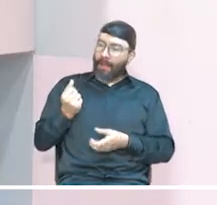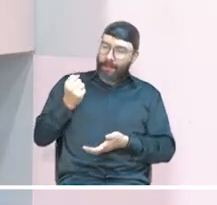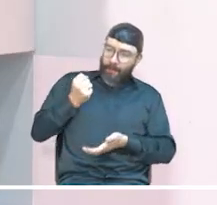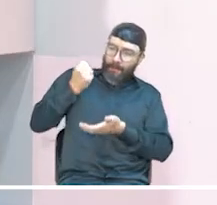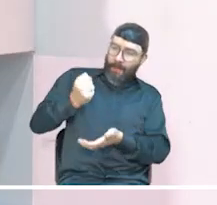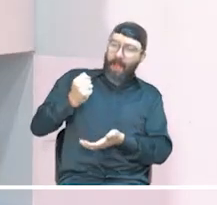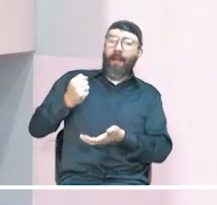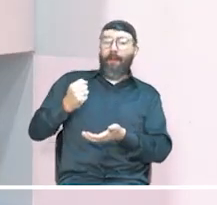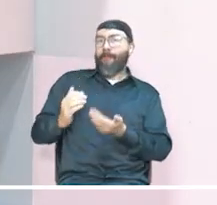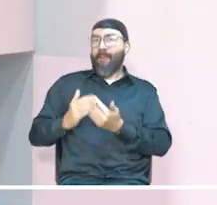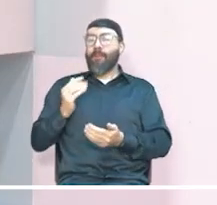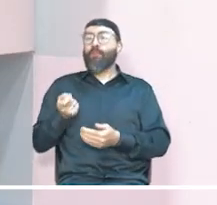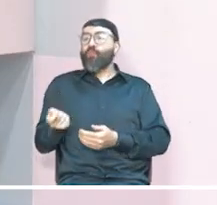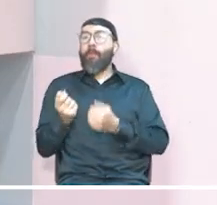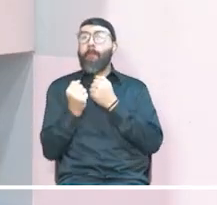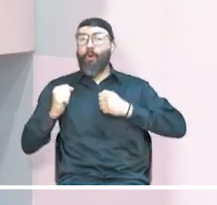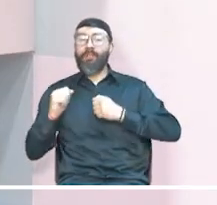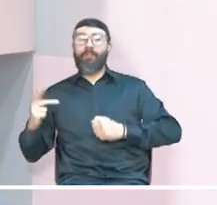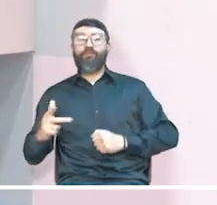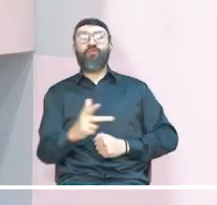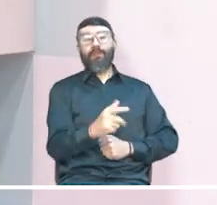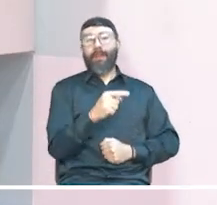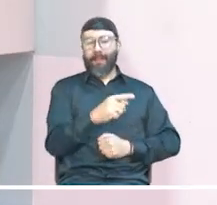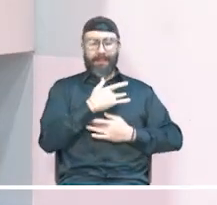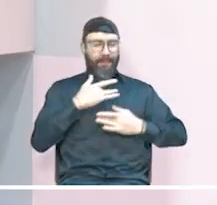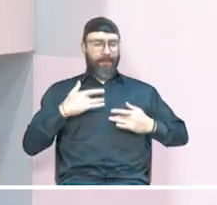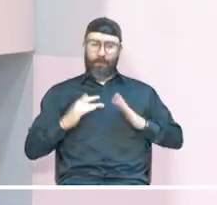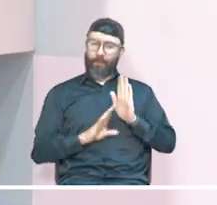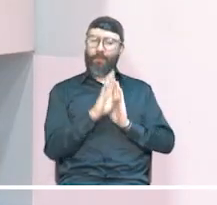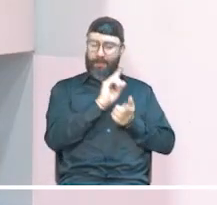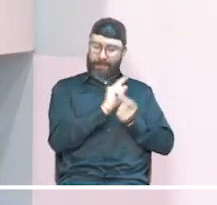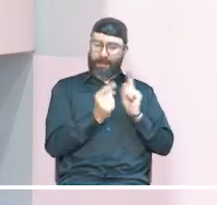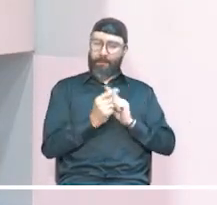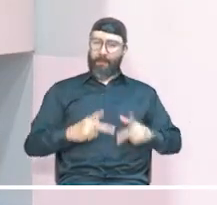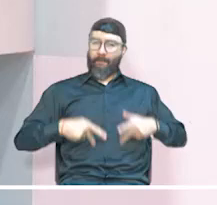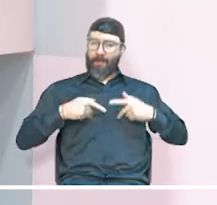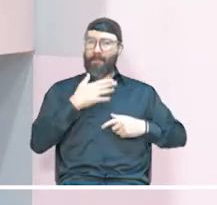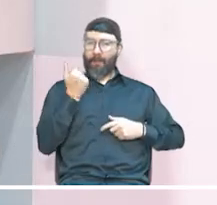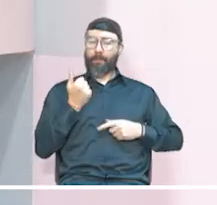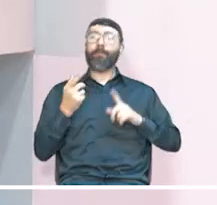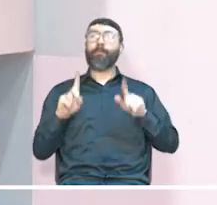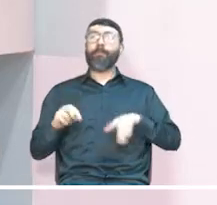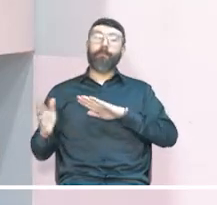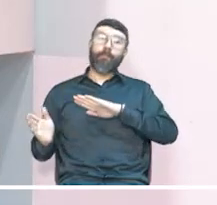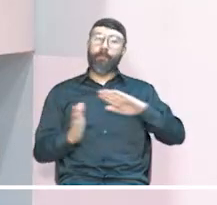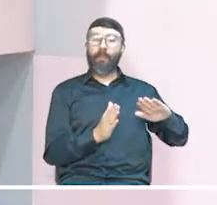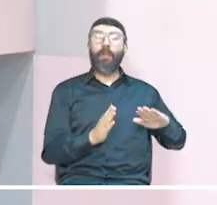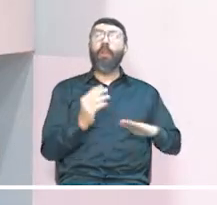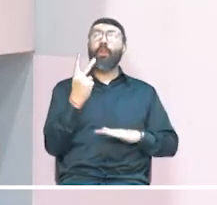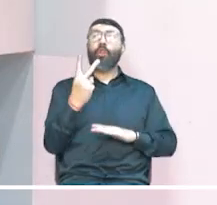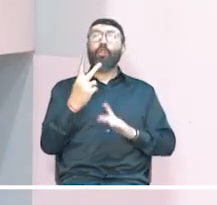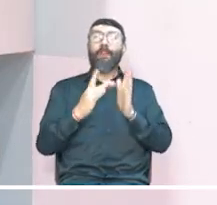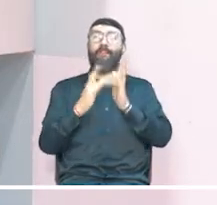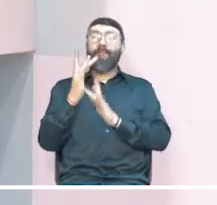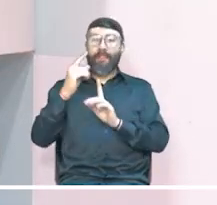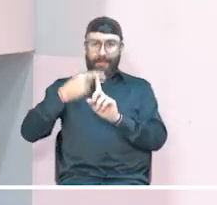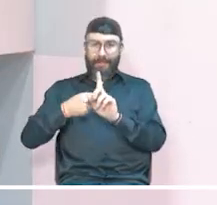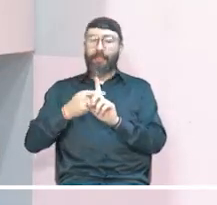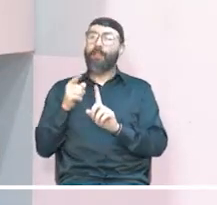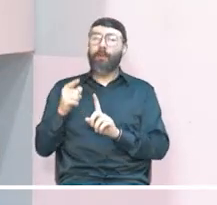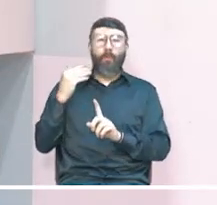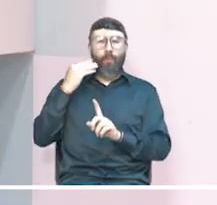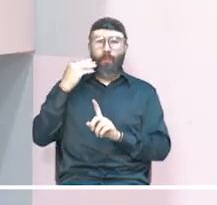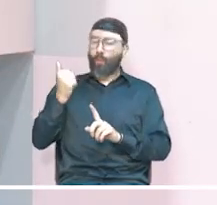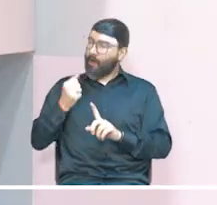experiencia y empezar a transformar sus vidas. Pronto vamos a tener también el 2 de abril algo muy bonito que se llama Mujeres Impactantes.